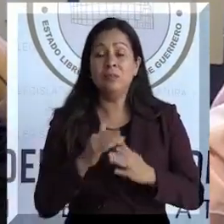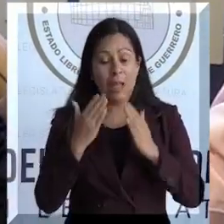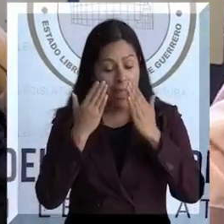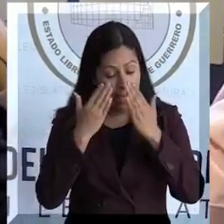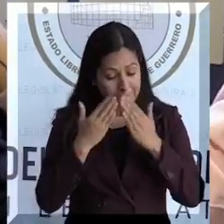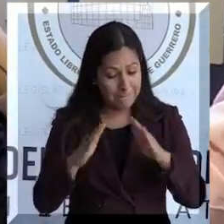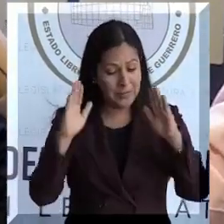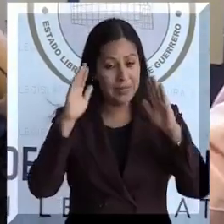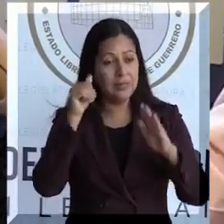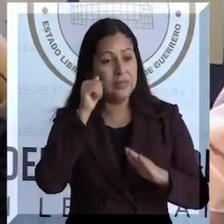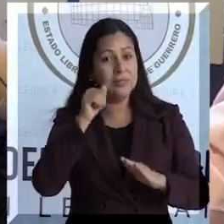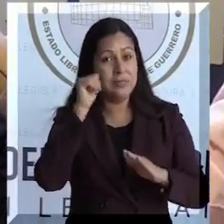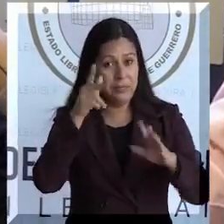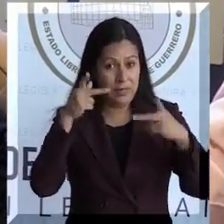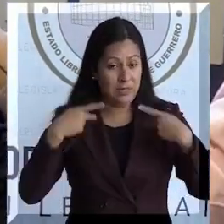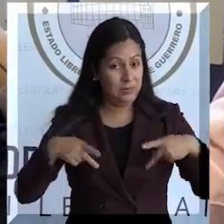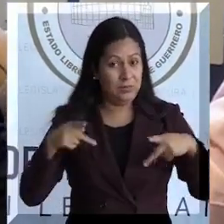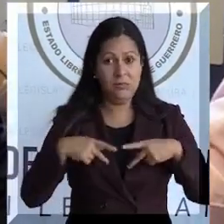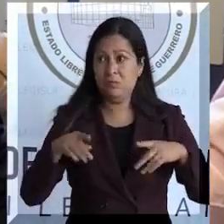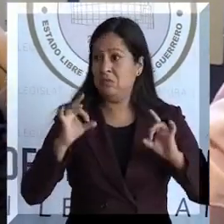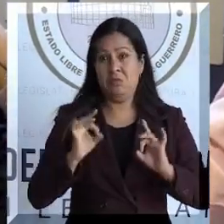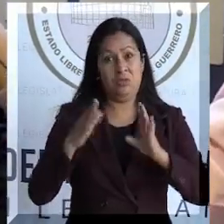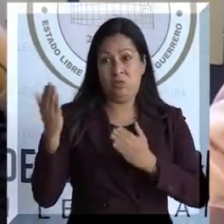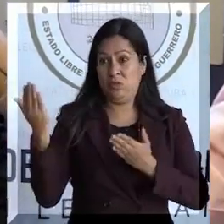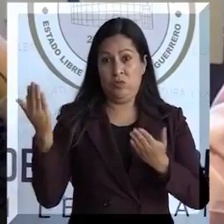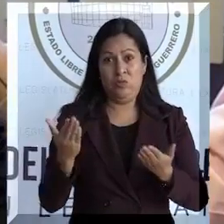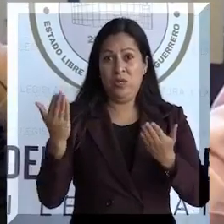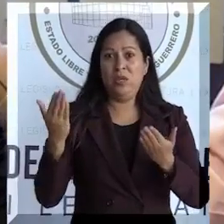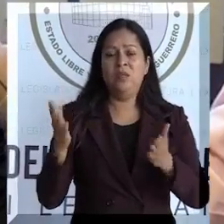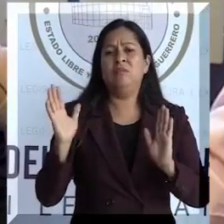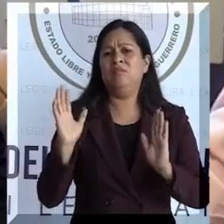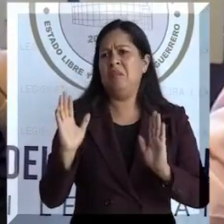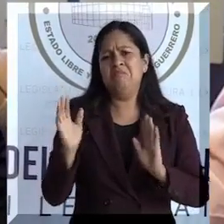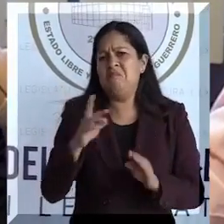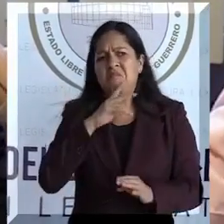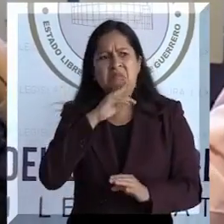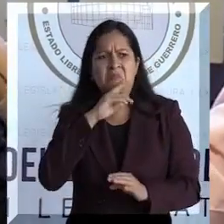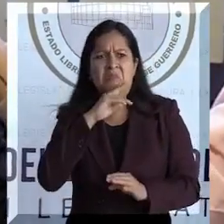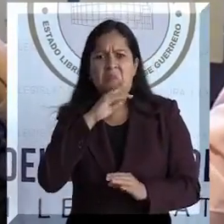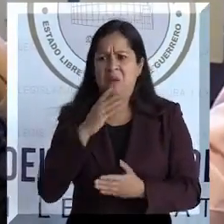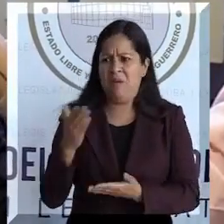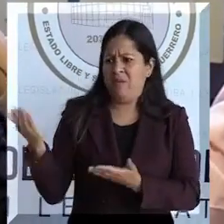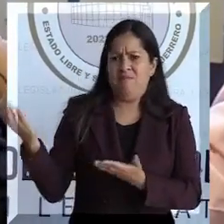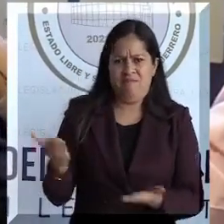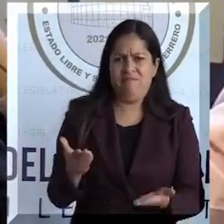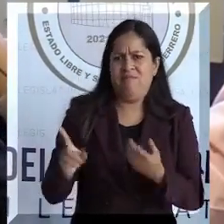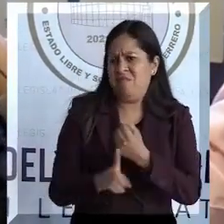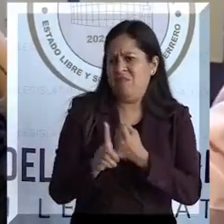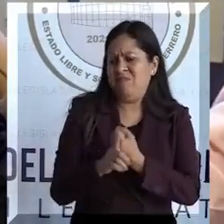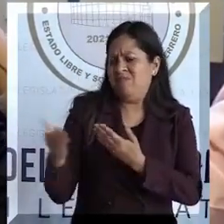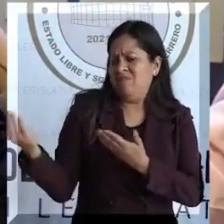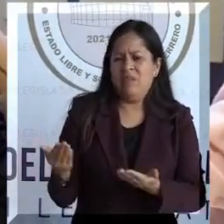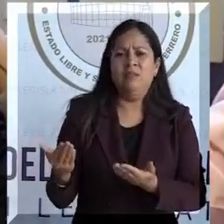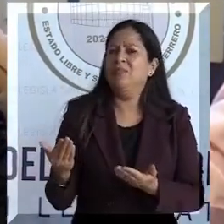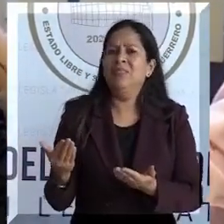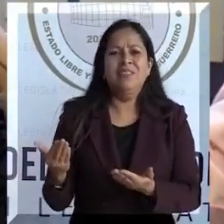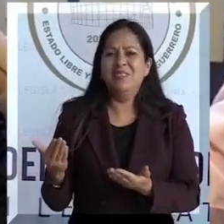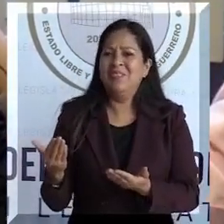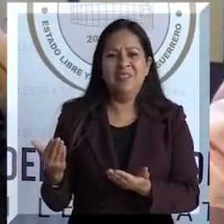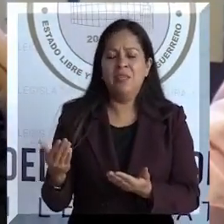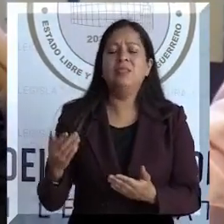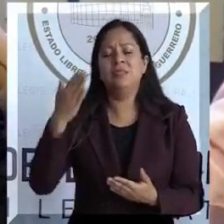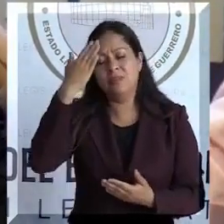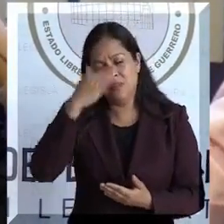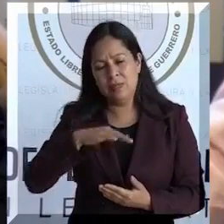están abiertas al público. Cuando han venido aquí no tenemos problemas en recibir a la ciudadanía, que sabemos que hay